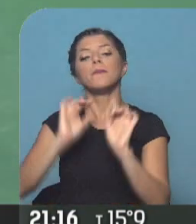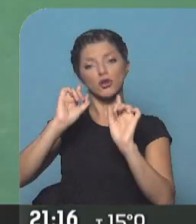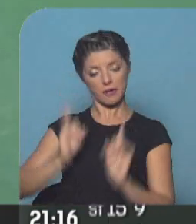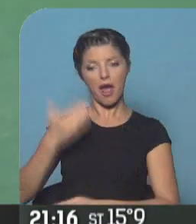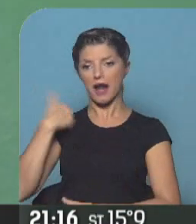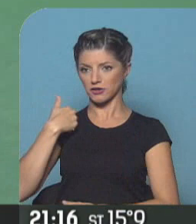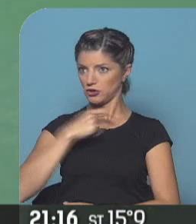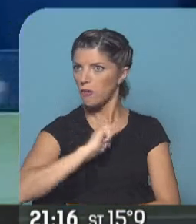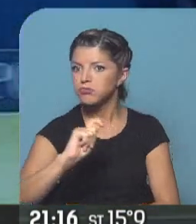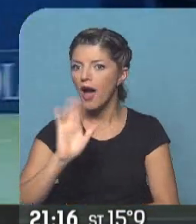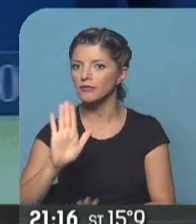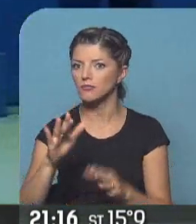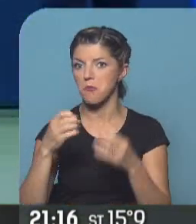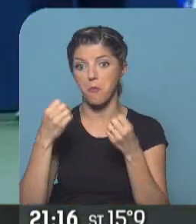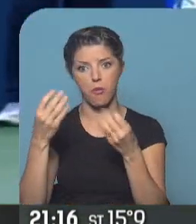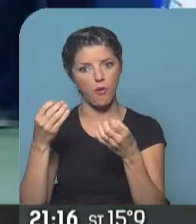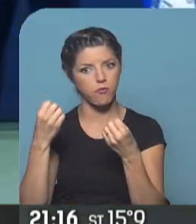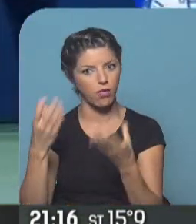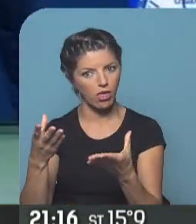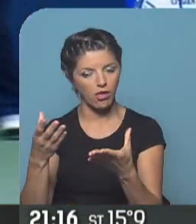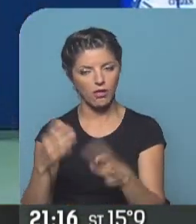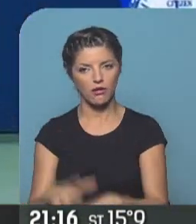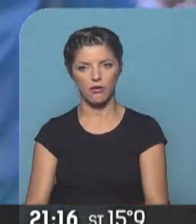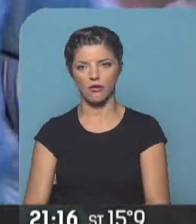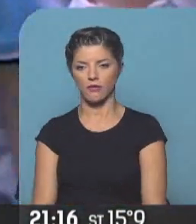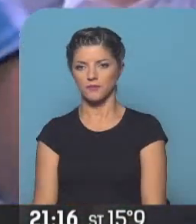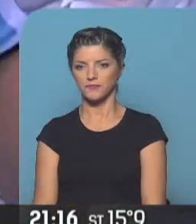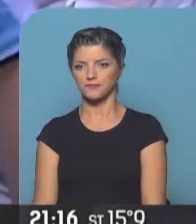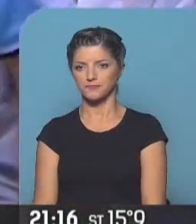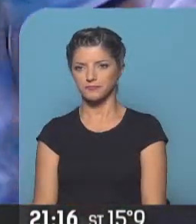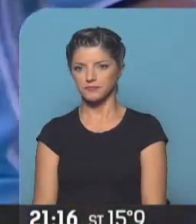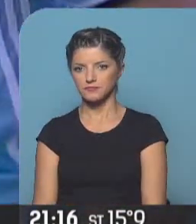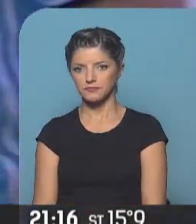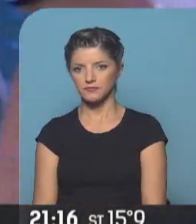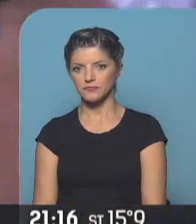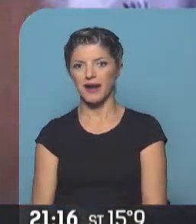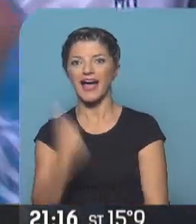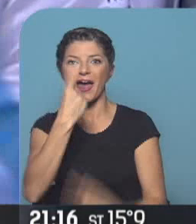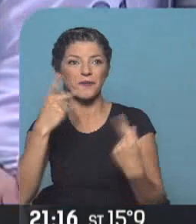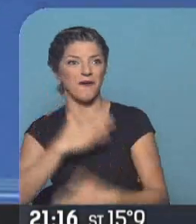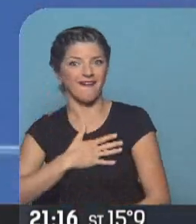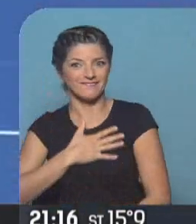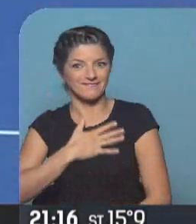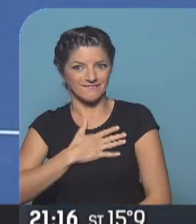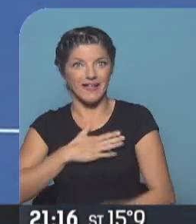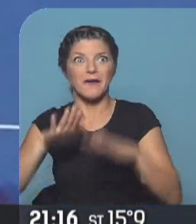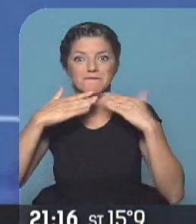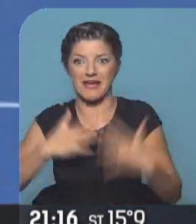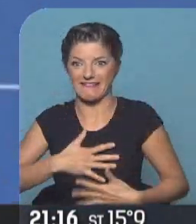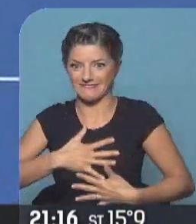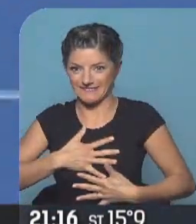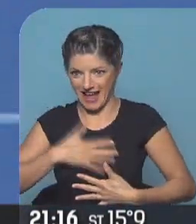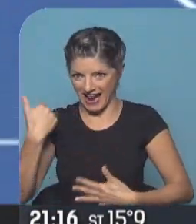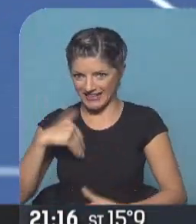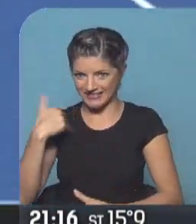esta, increíble, para eyectar a cada uno de los espectadores de sus asientos. Una verdadera